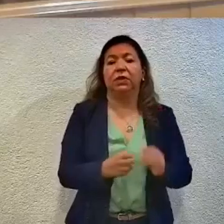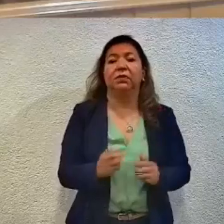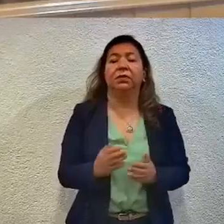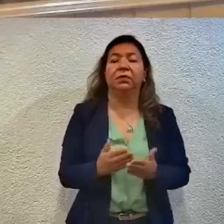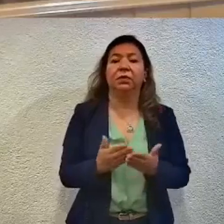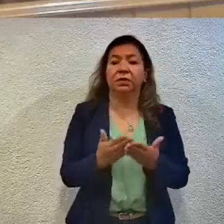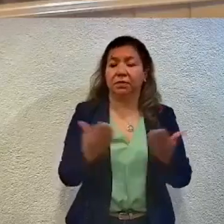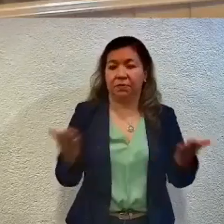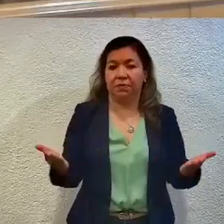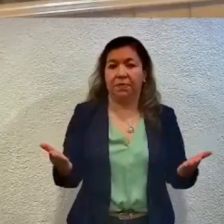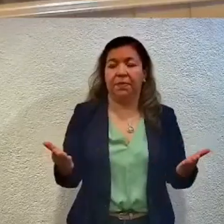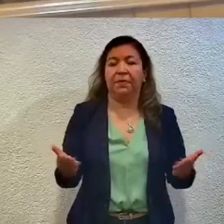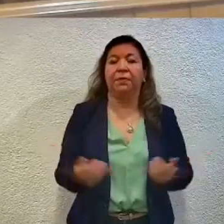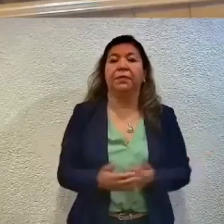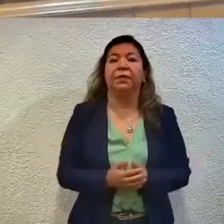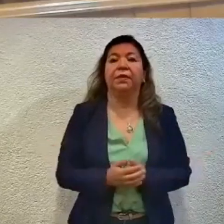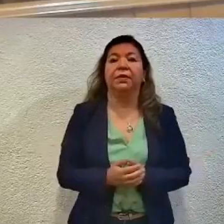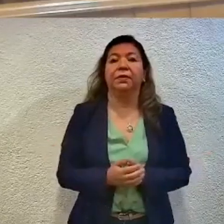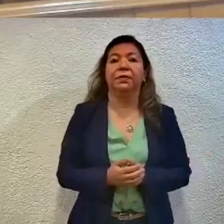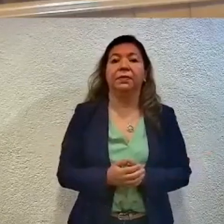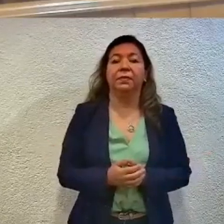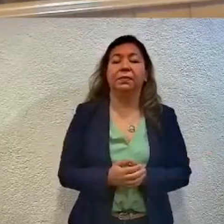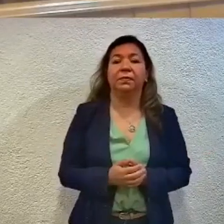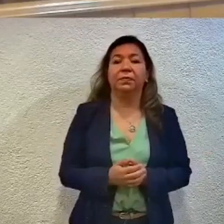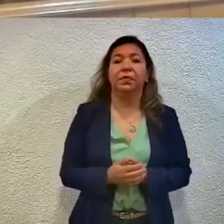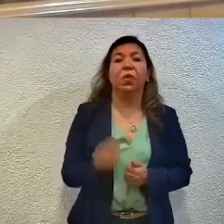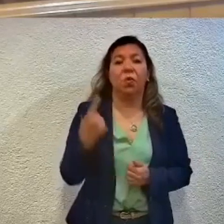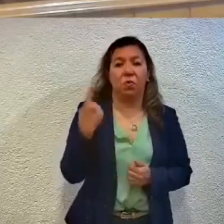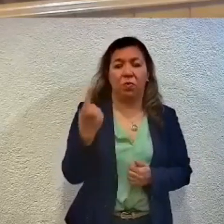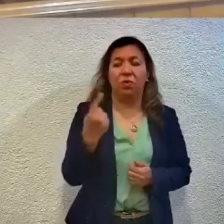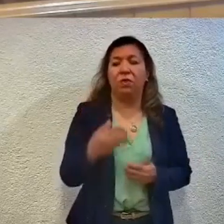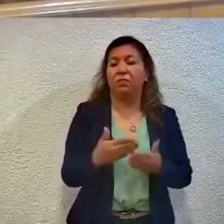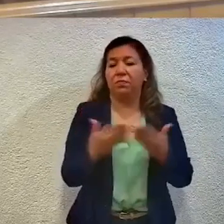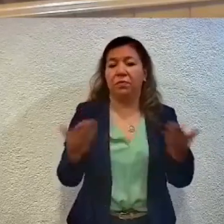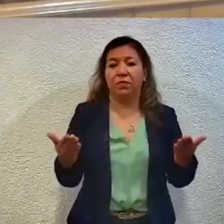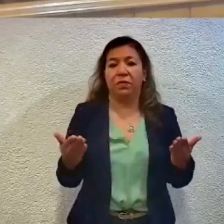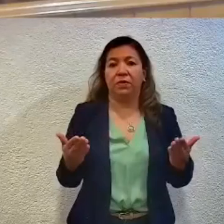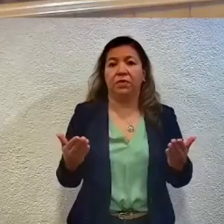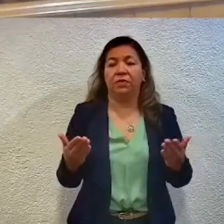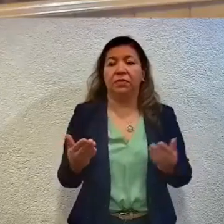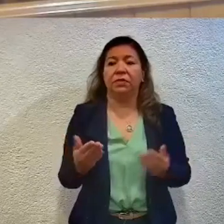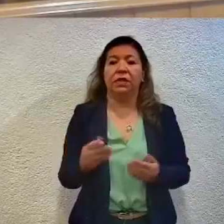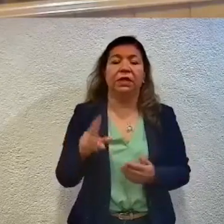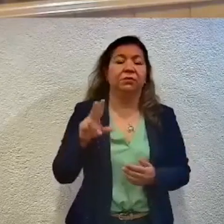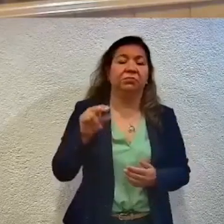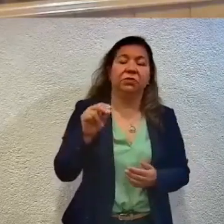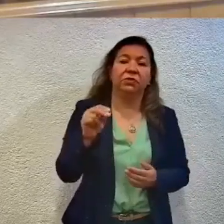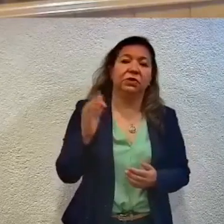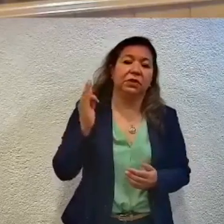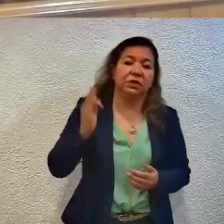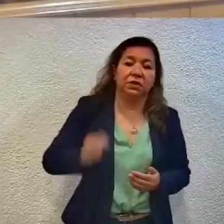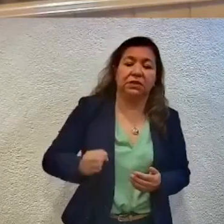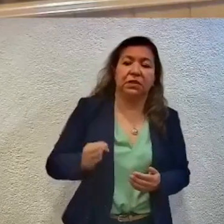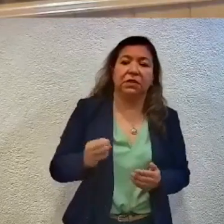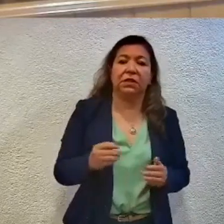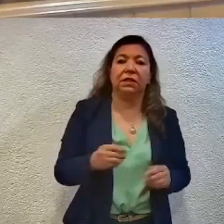se propone el siguiente punto resolutivo. Único, es infundado el recurso de apelación identificado con el número